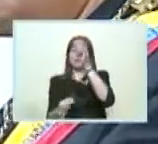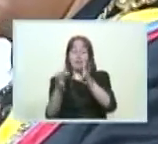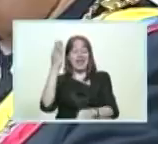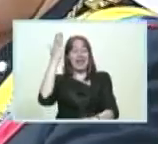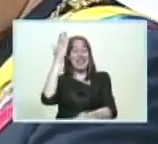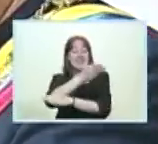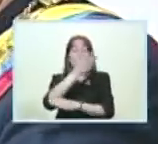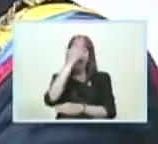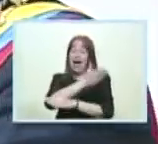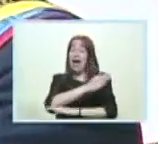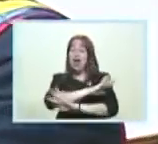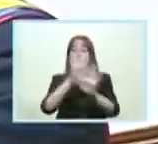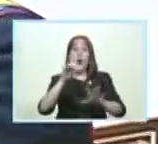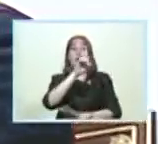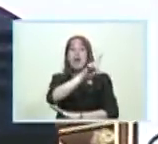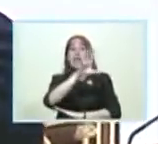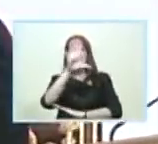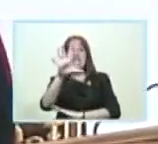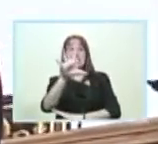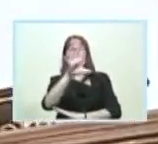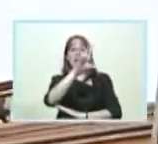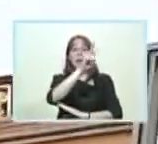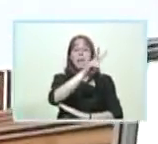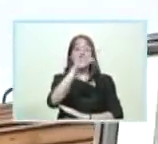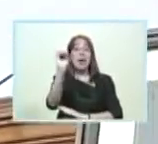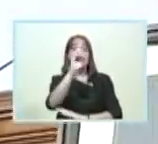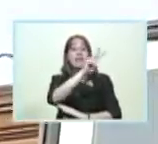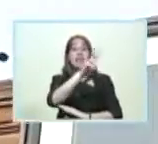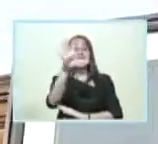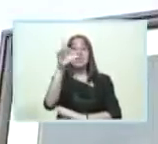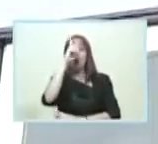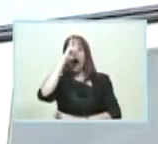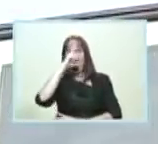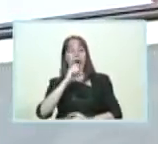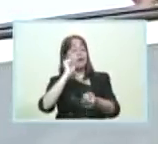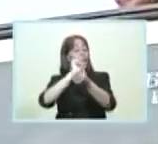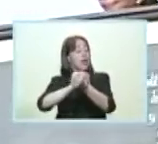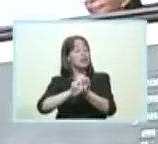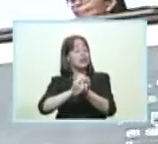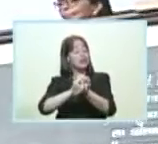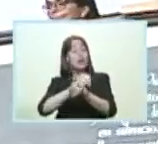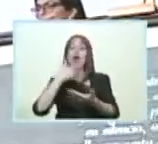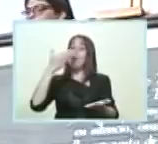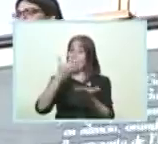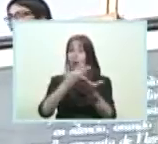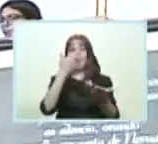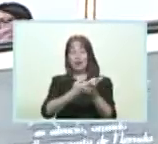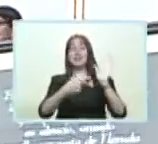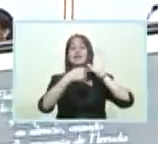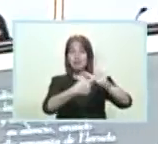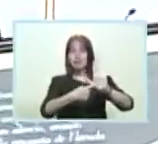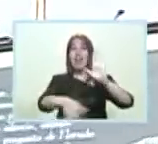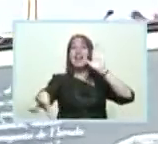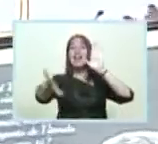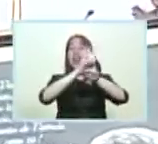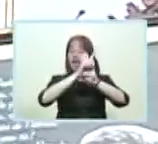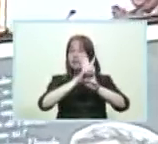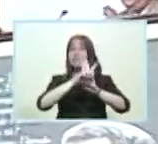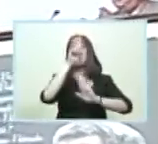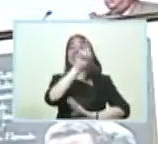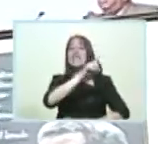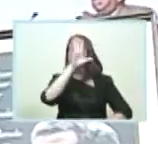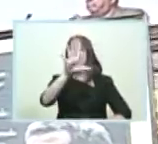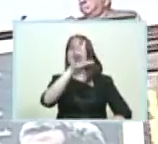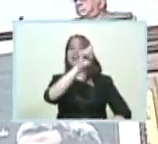con severas penas de 15, 20 y 25 años de cárcel. Así lo propongo aquí en esta ley. 15,